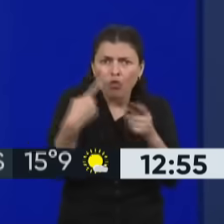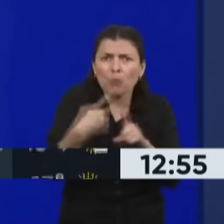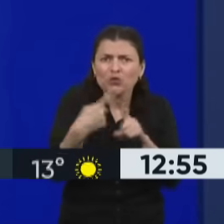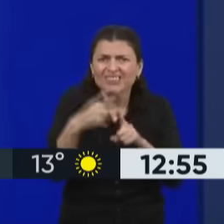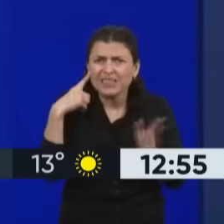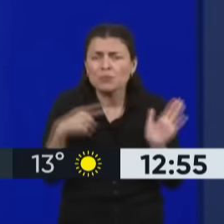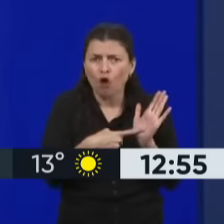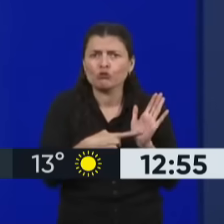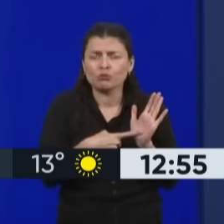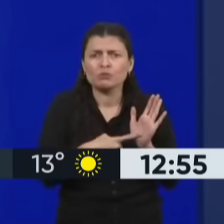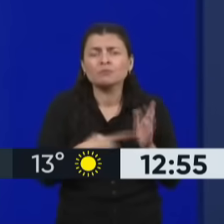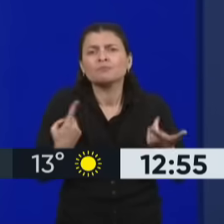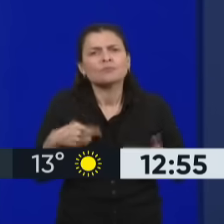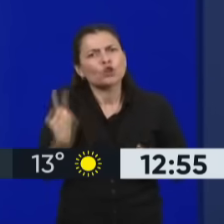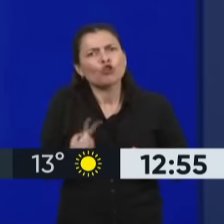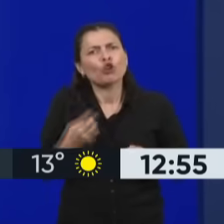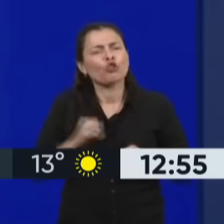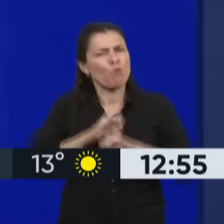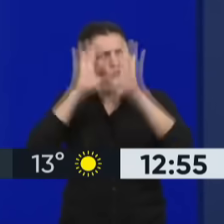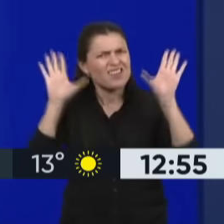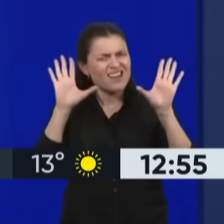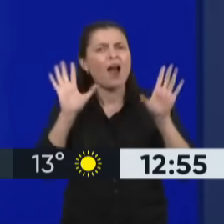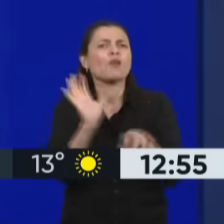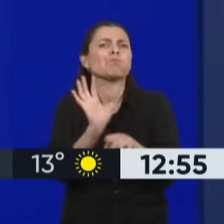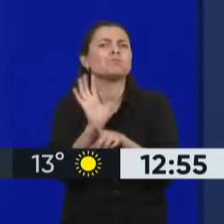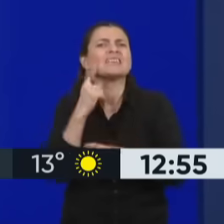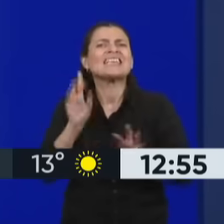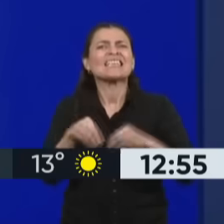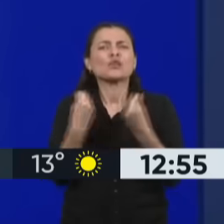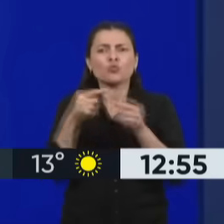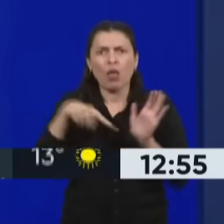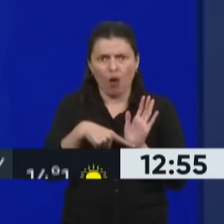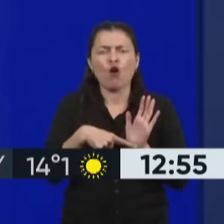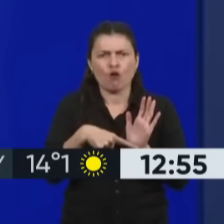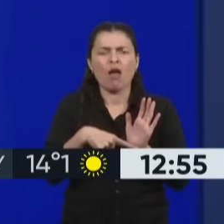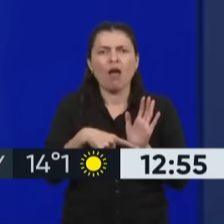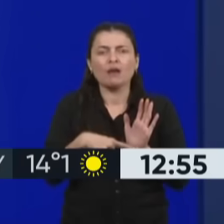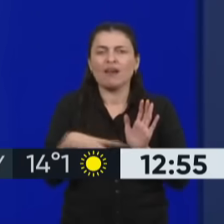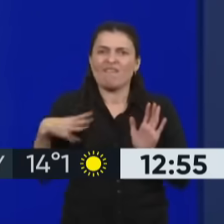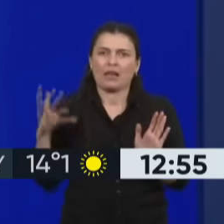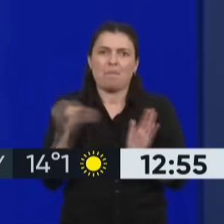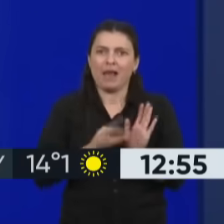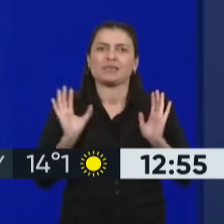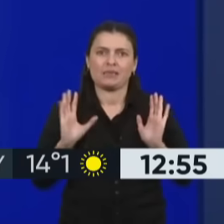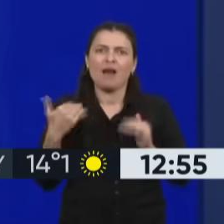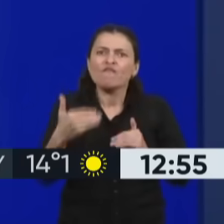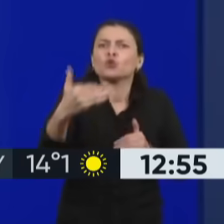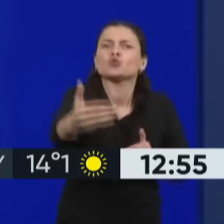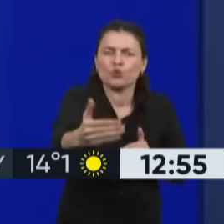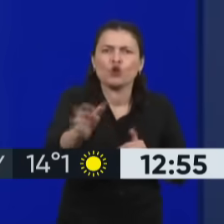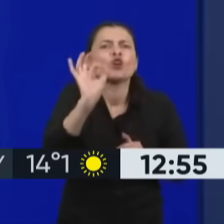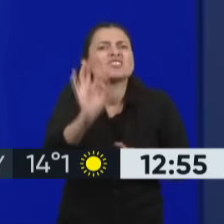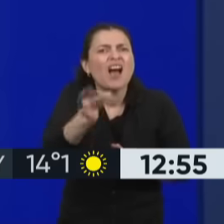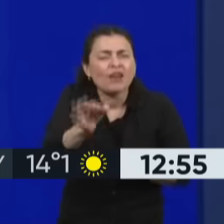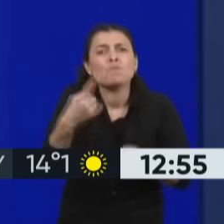claro que estos resultados son los primeros y que aún nos queda mucho, porque si hay algo que aprendimos del pasado es que